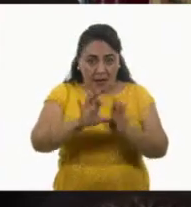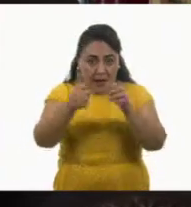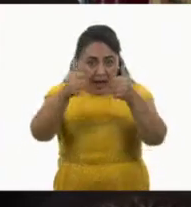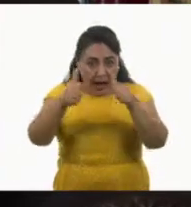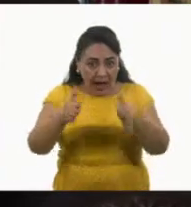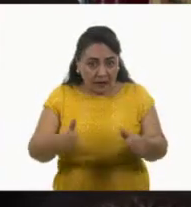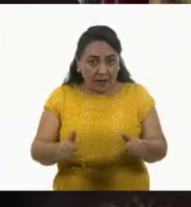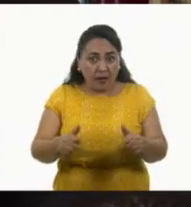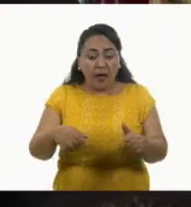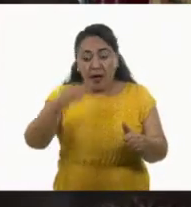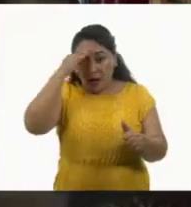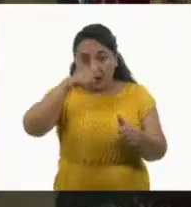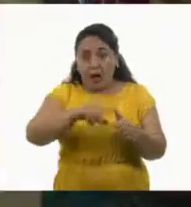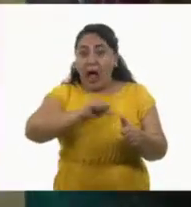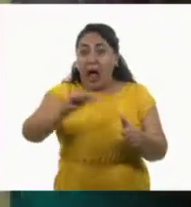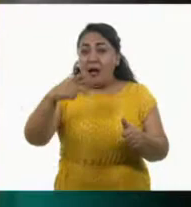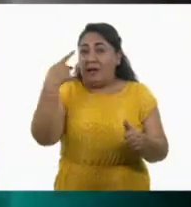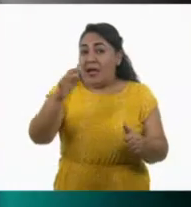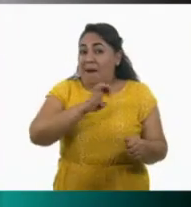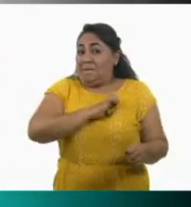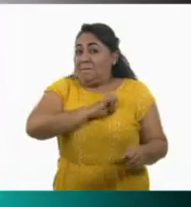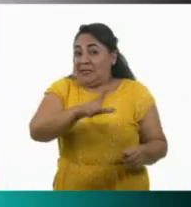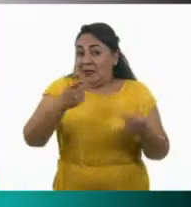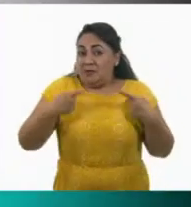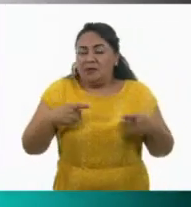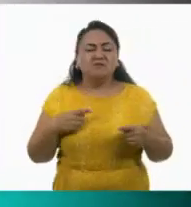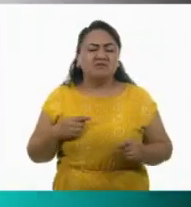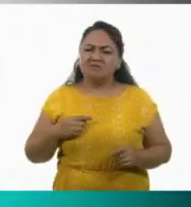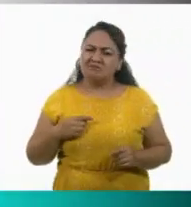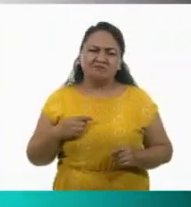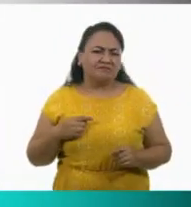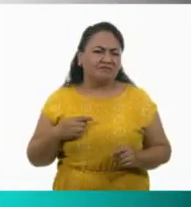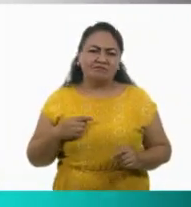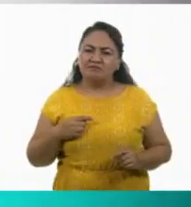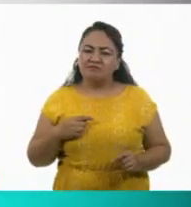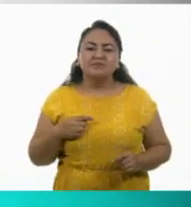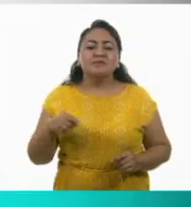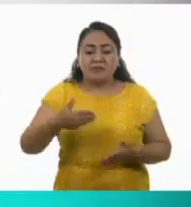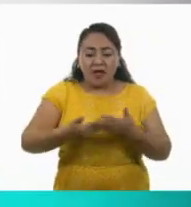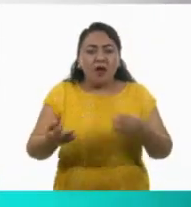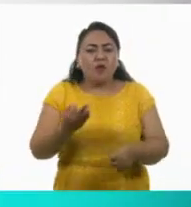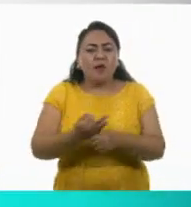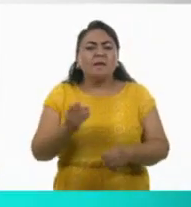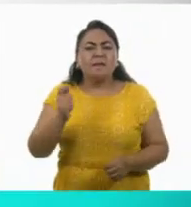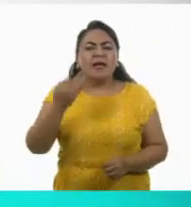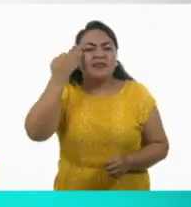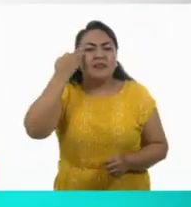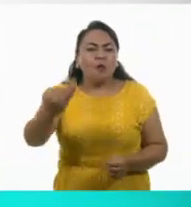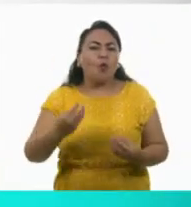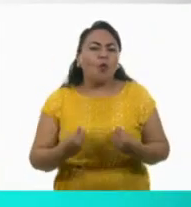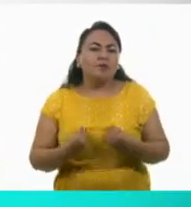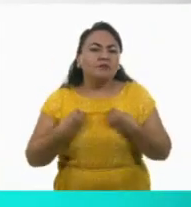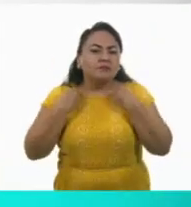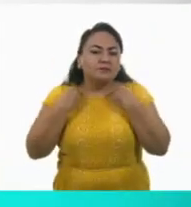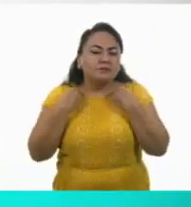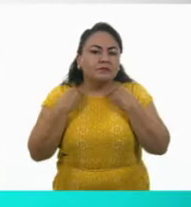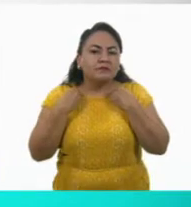es para especialistas. Ahora, vivimos en una época de